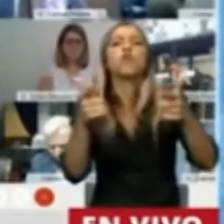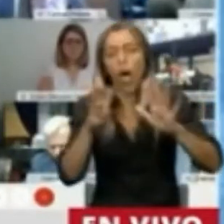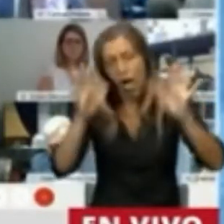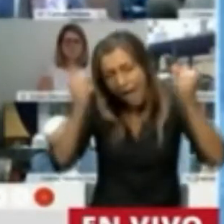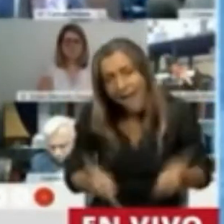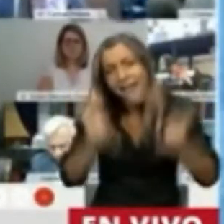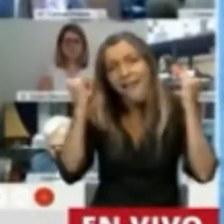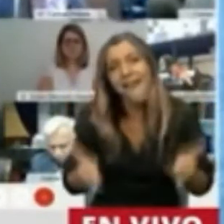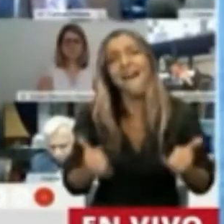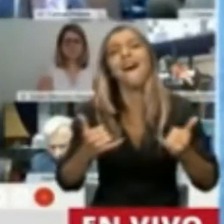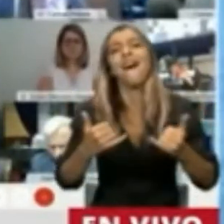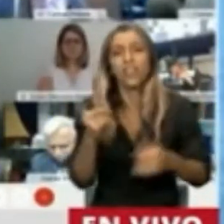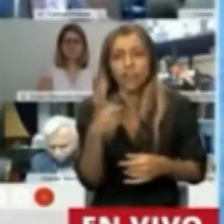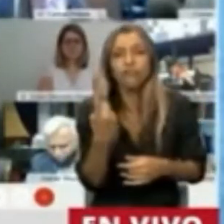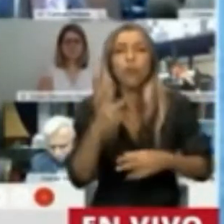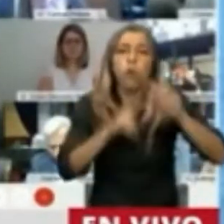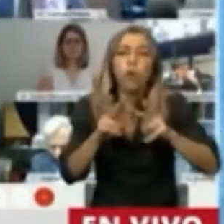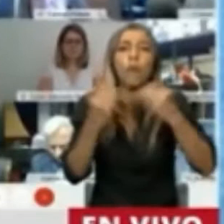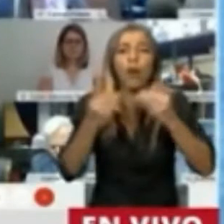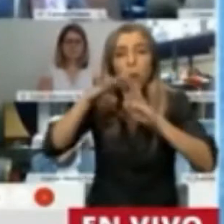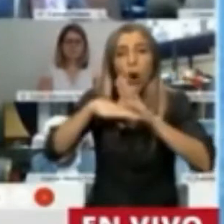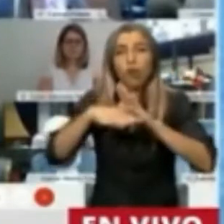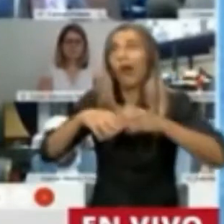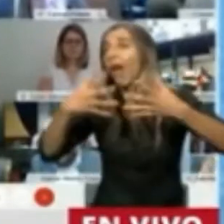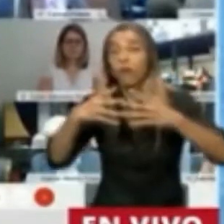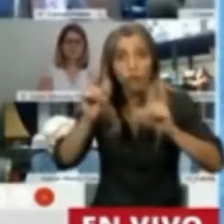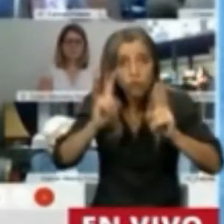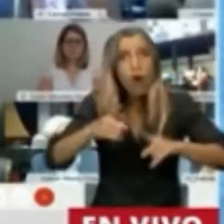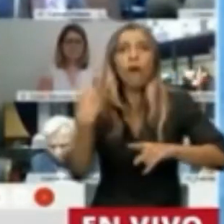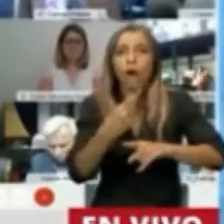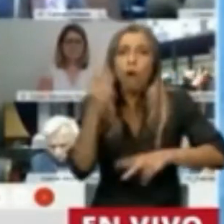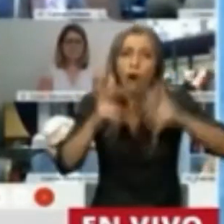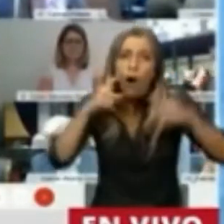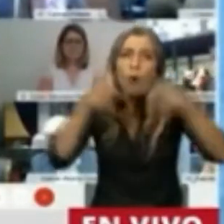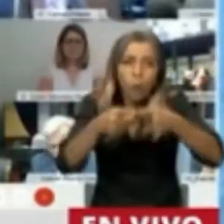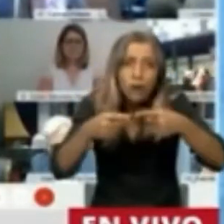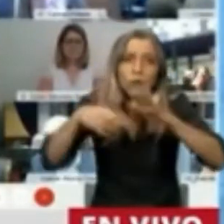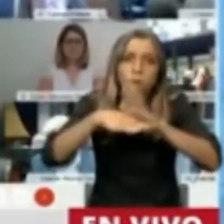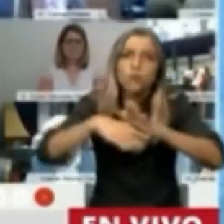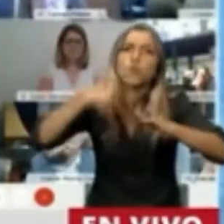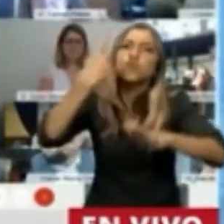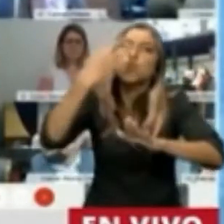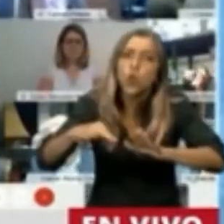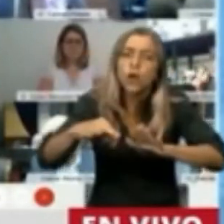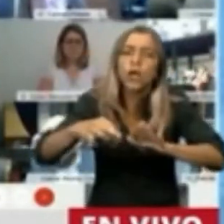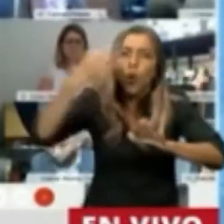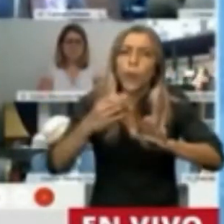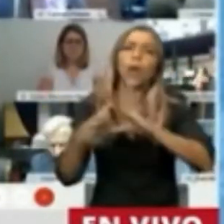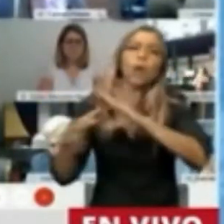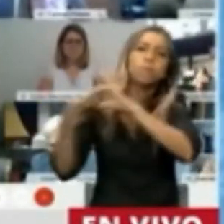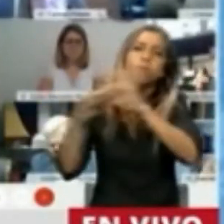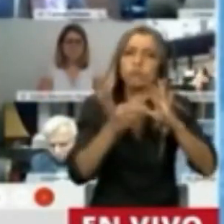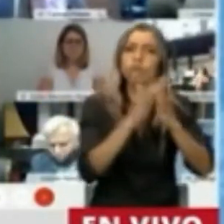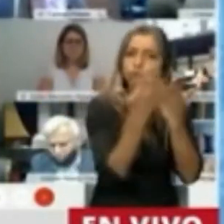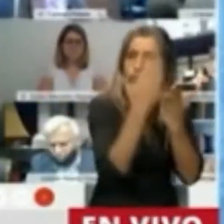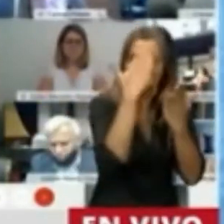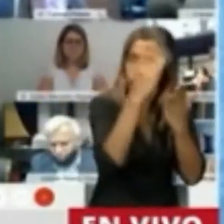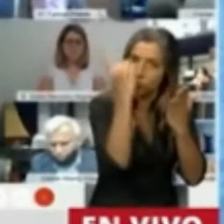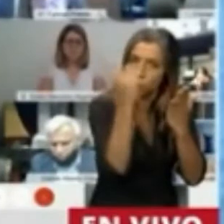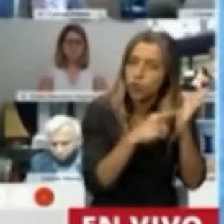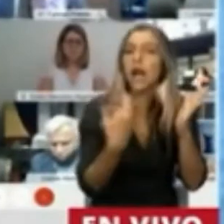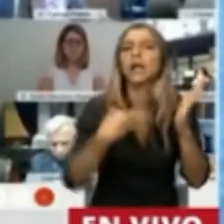violentar cualquier protocolo sanitario, sino al contrario, de establecer un protocolo sanitario que concilie la Constitución